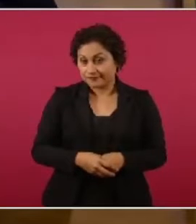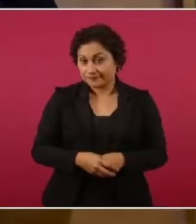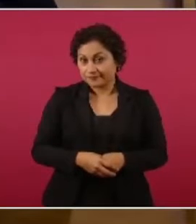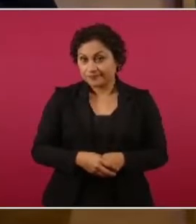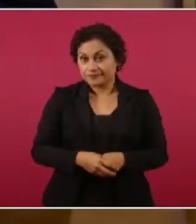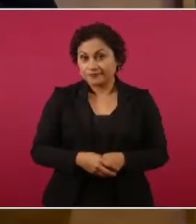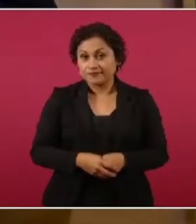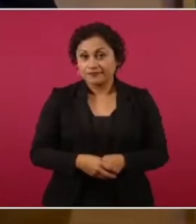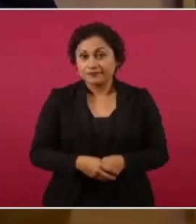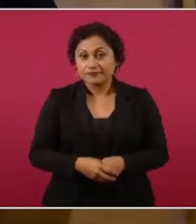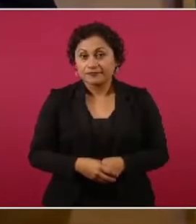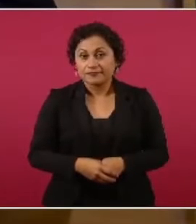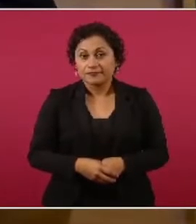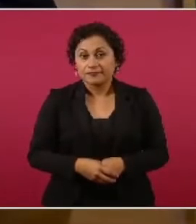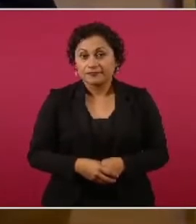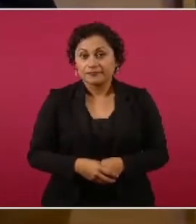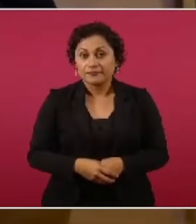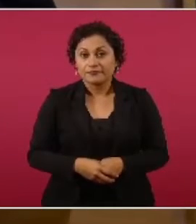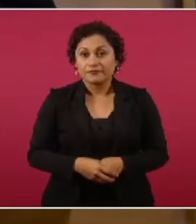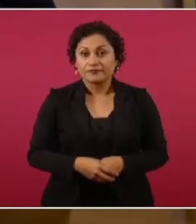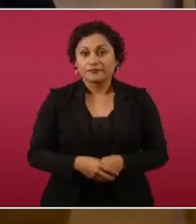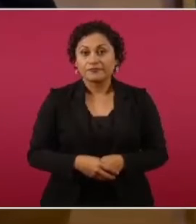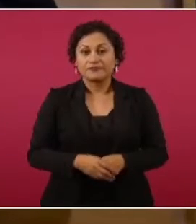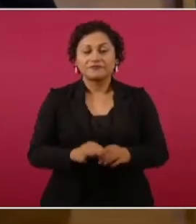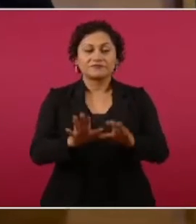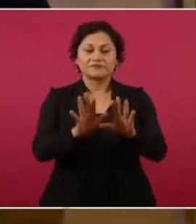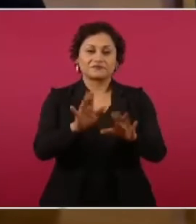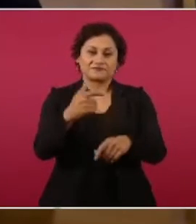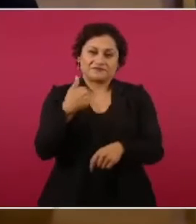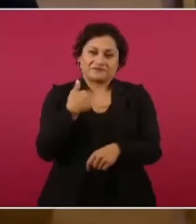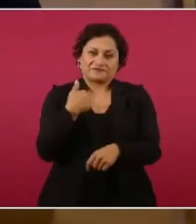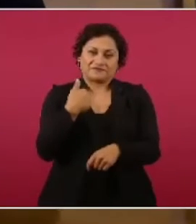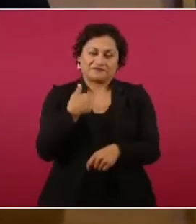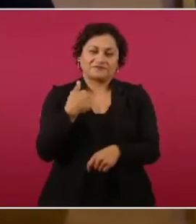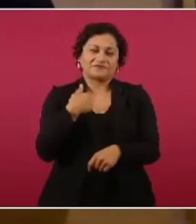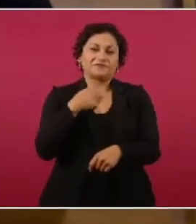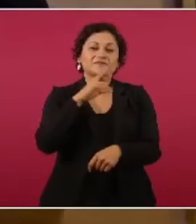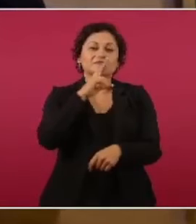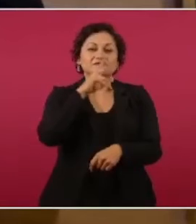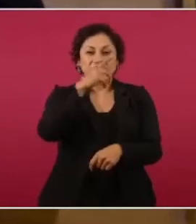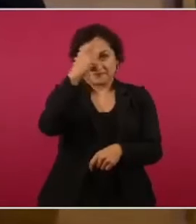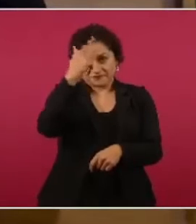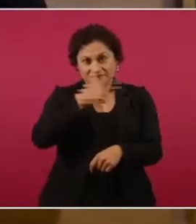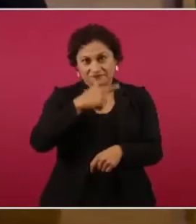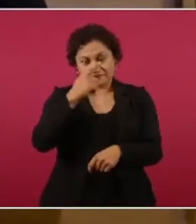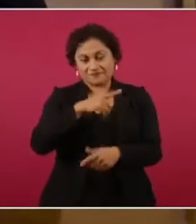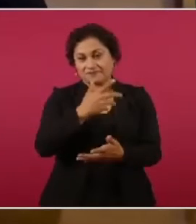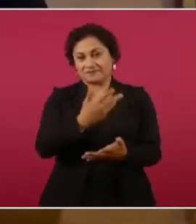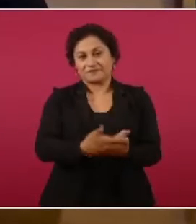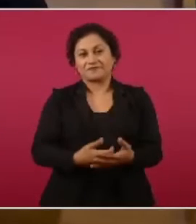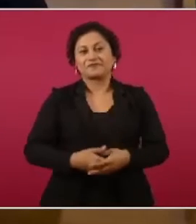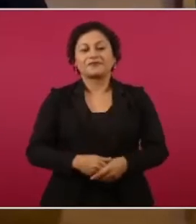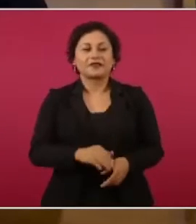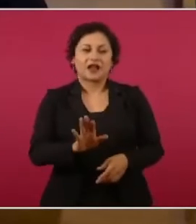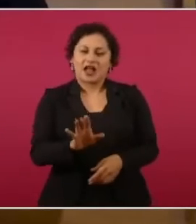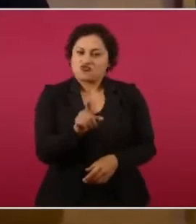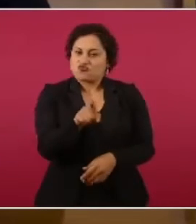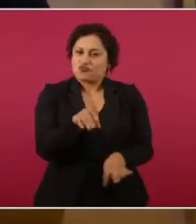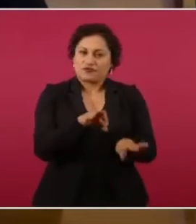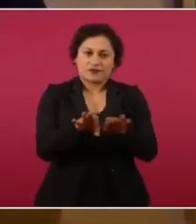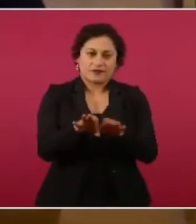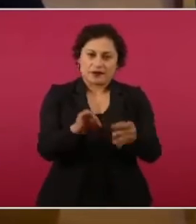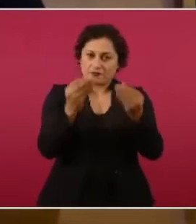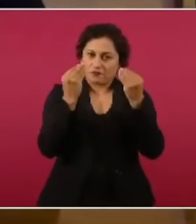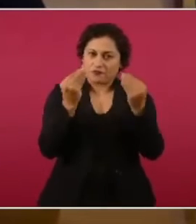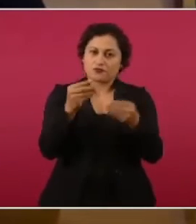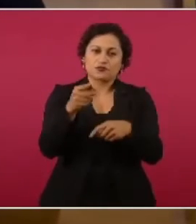Yo me dispongo a hacer entrevistas a la medianoche. Bueno, tú trabajas mucho y además estás muy fuerte y